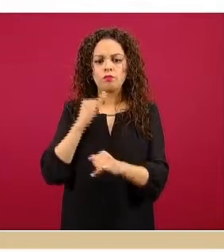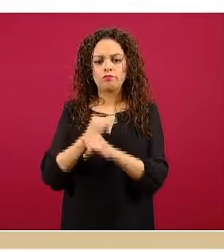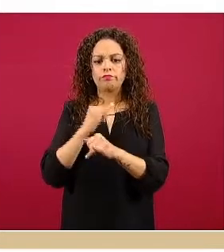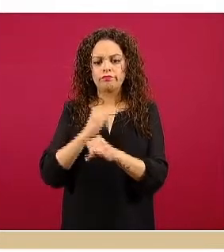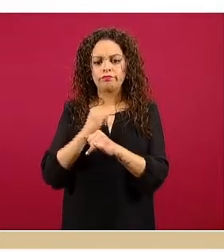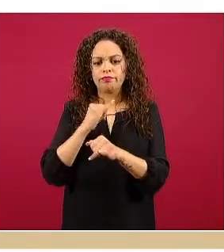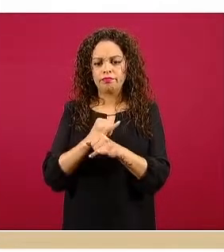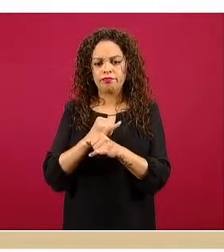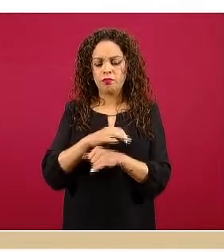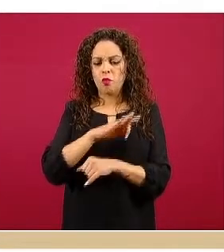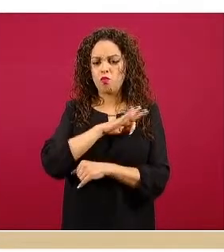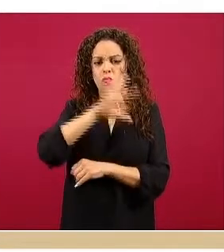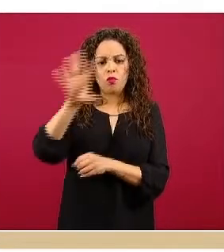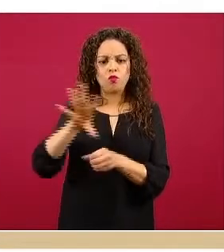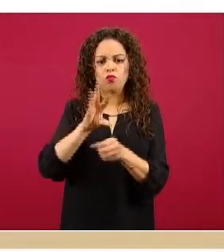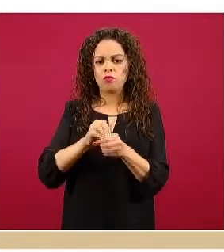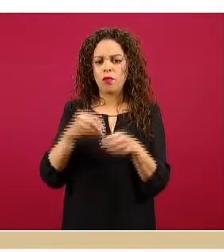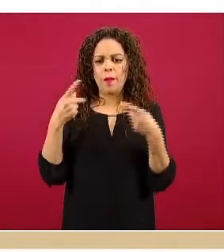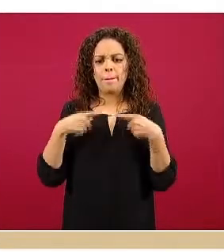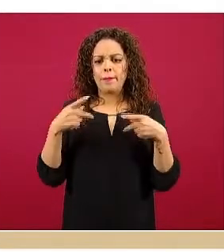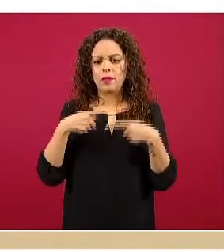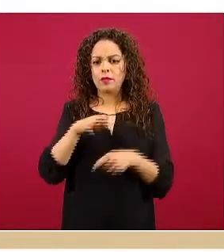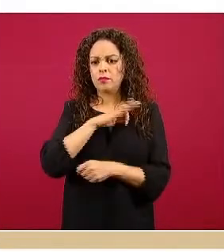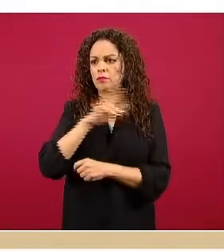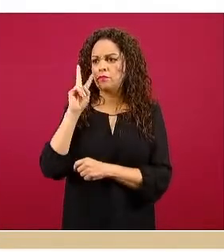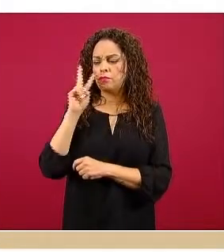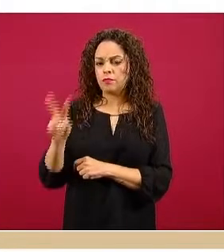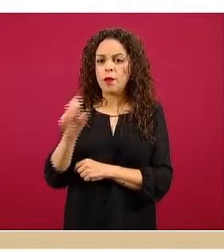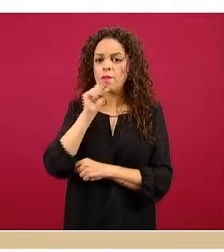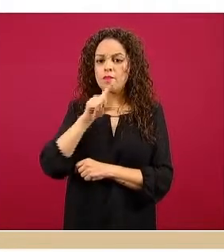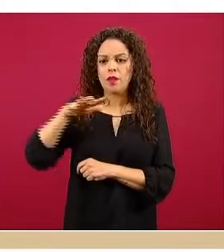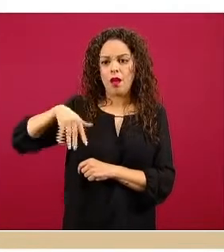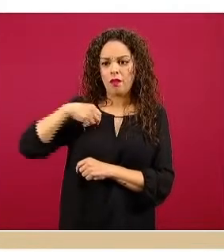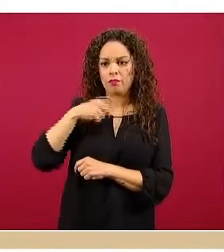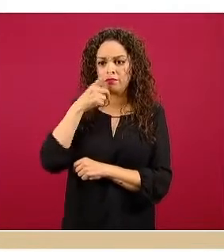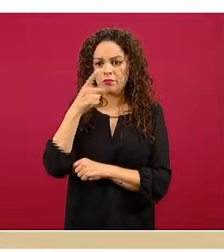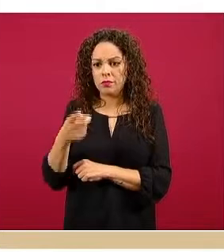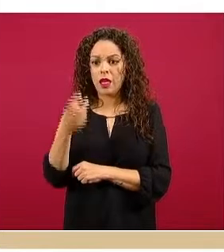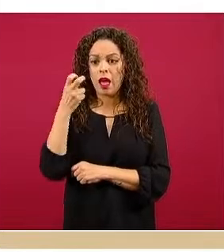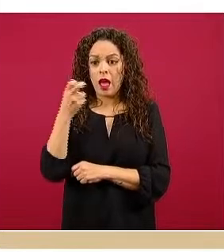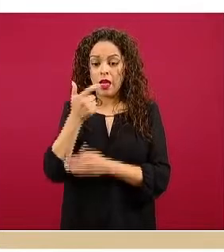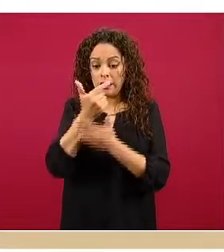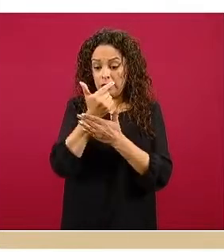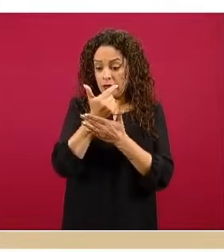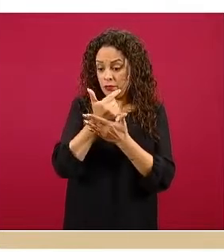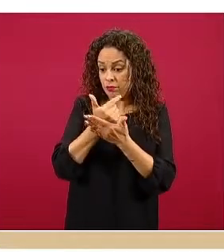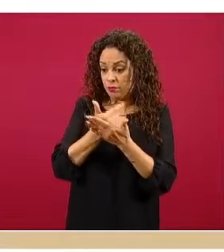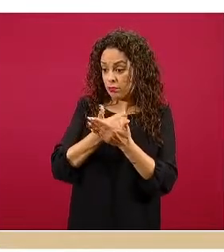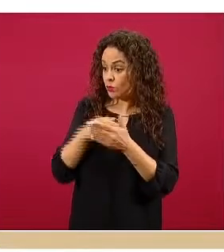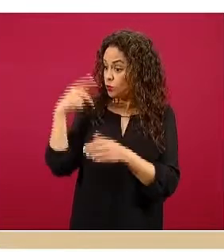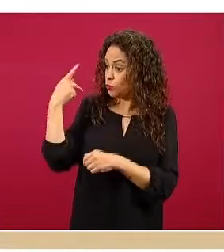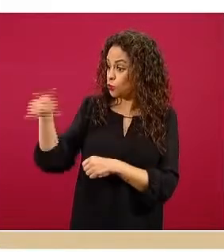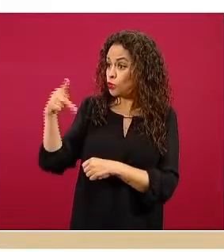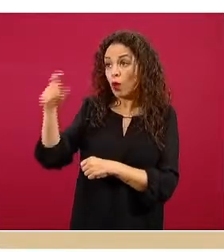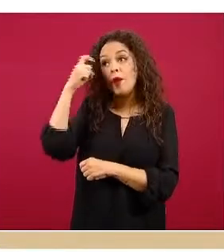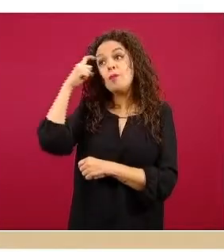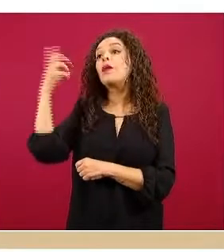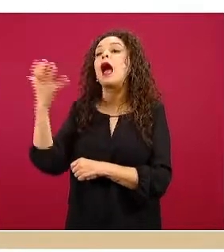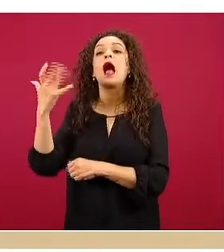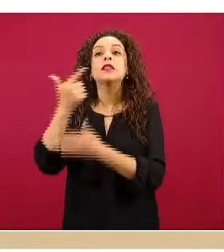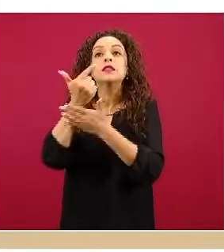que puede consultar todo el mundo, del que acabo de referirme. No es un conteo de ellos, no